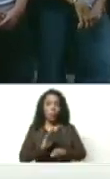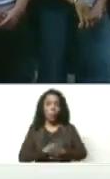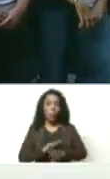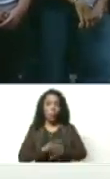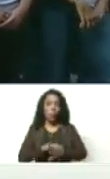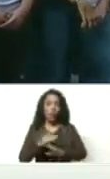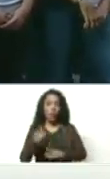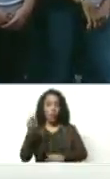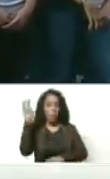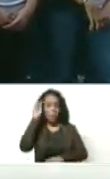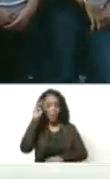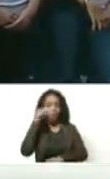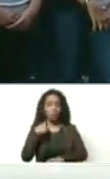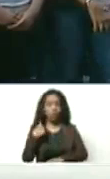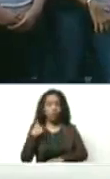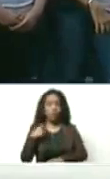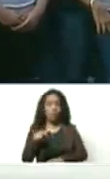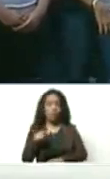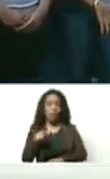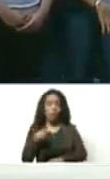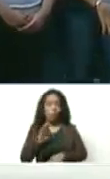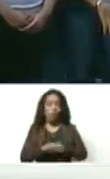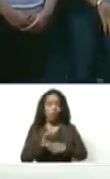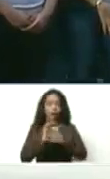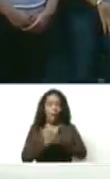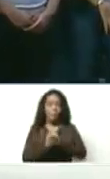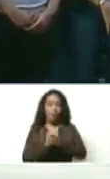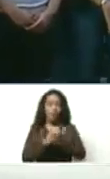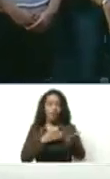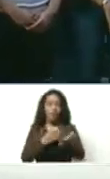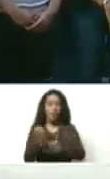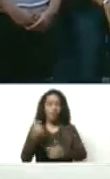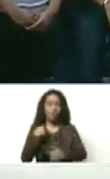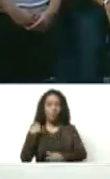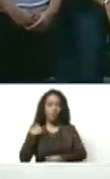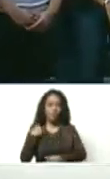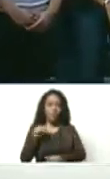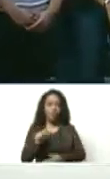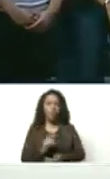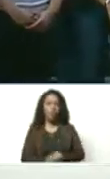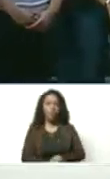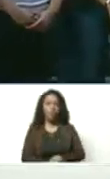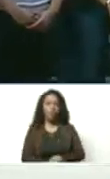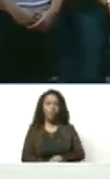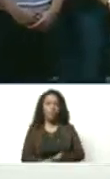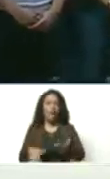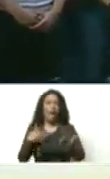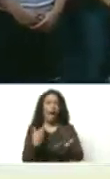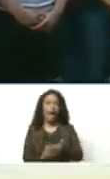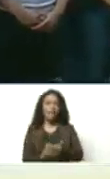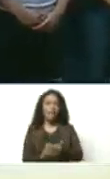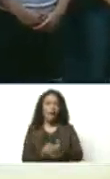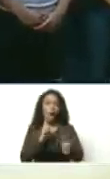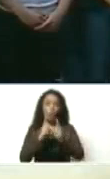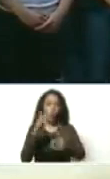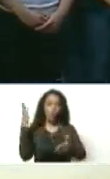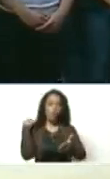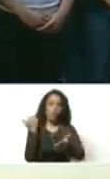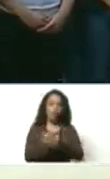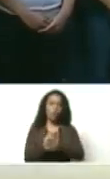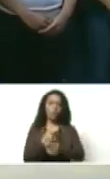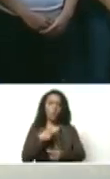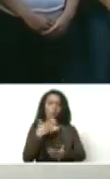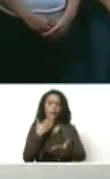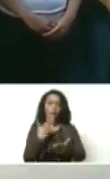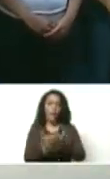maestros que he tenido, por los camaradas leales que he tenido, hasta por los traidores que he tenido. Les